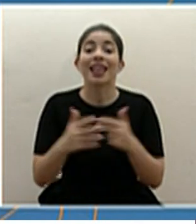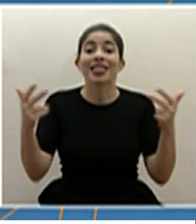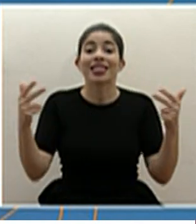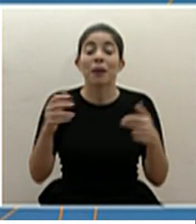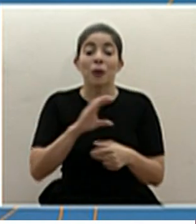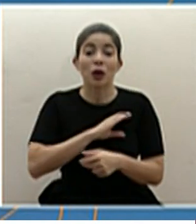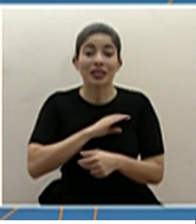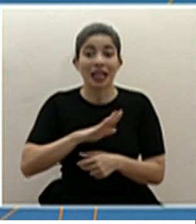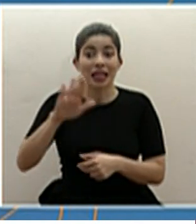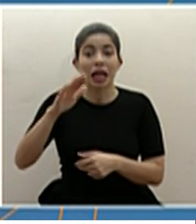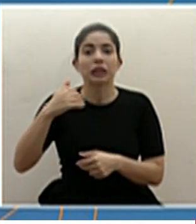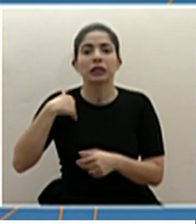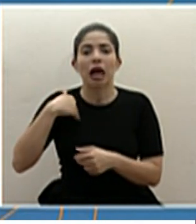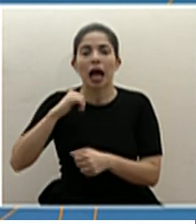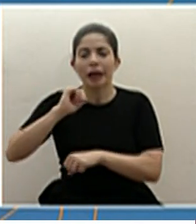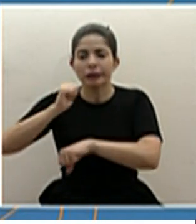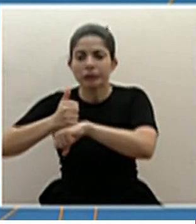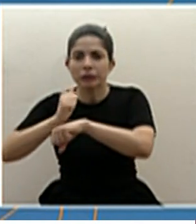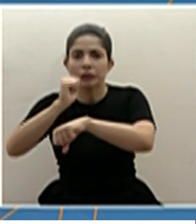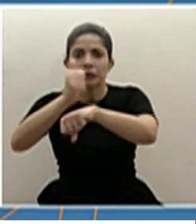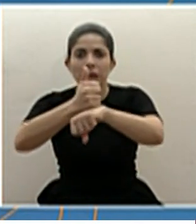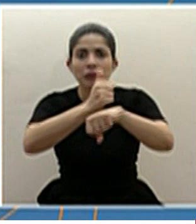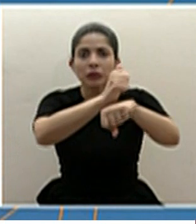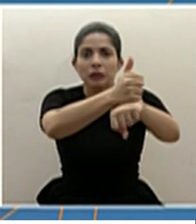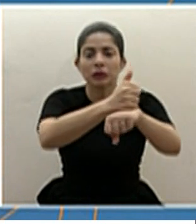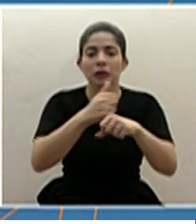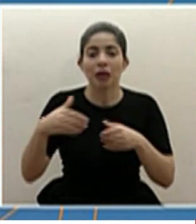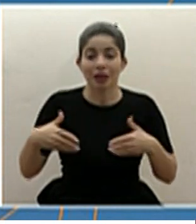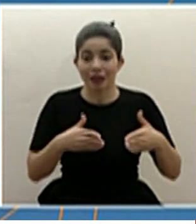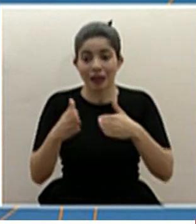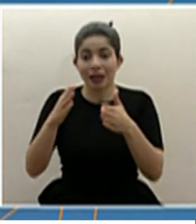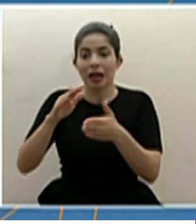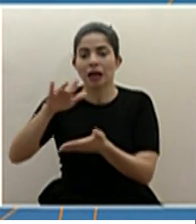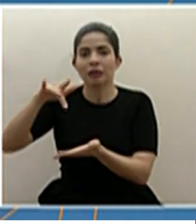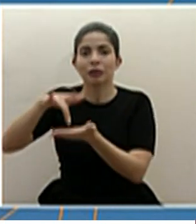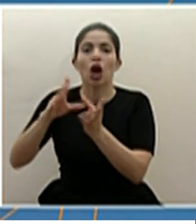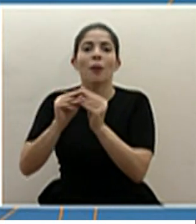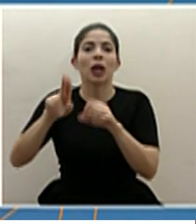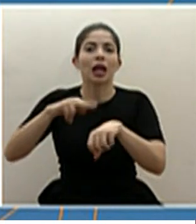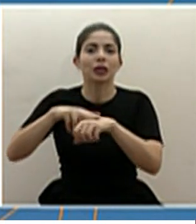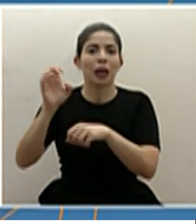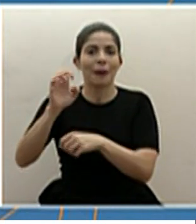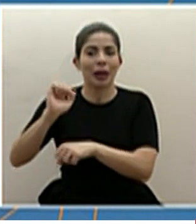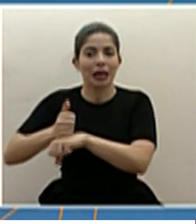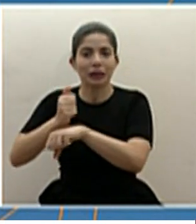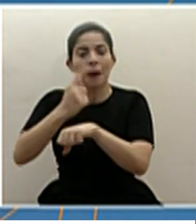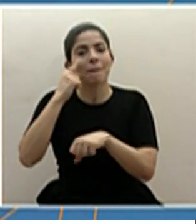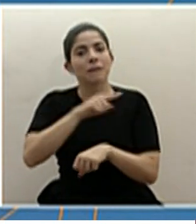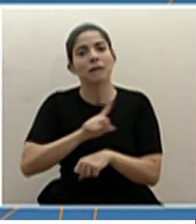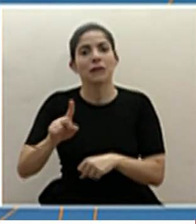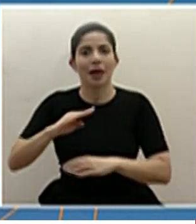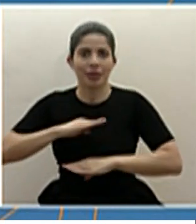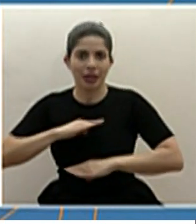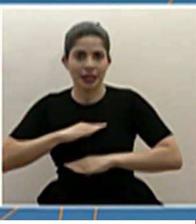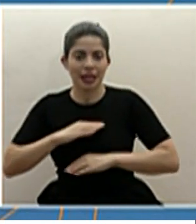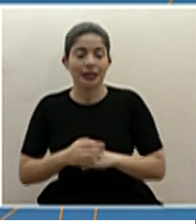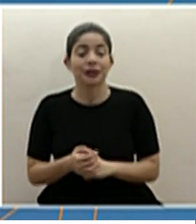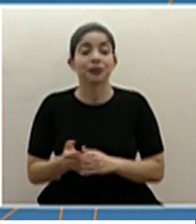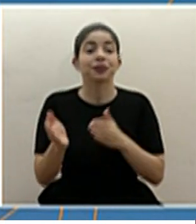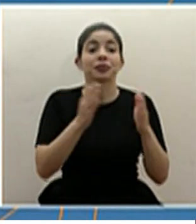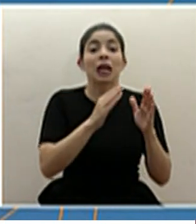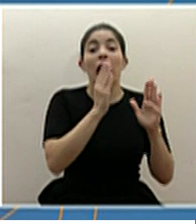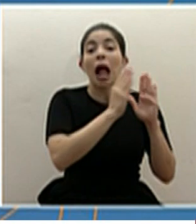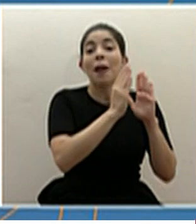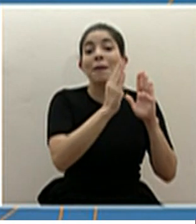Nacional de Emergencia para que puedan tomar sus descansos. Los almacenes fiscales, como se proyecta al lado derecho de